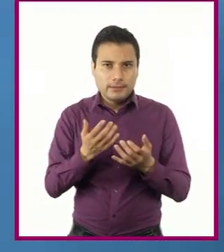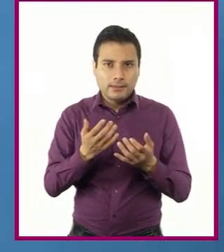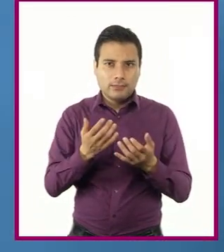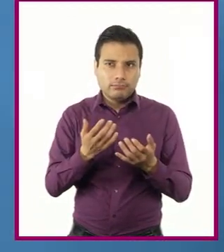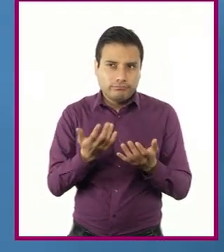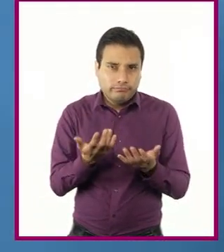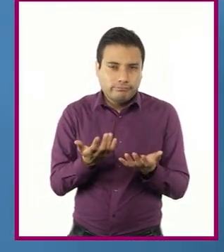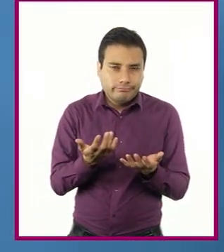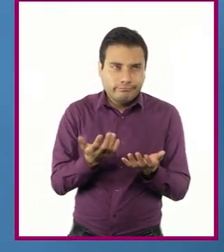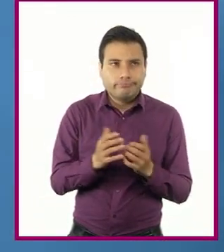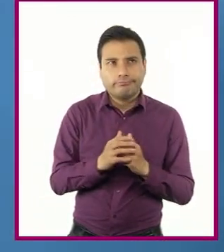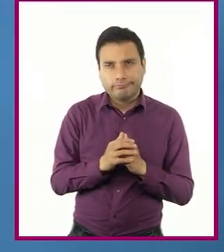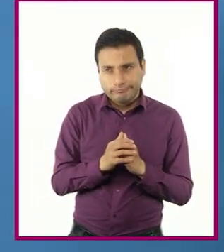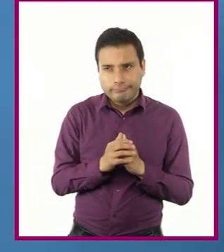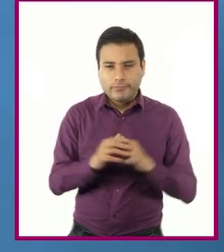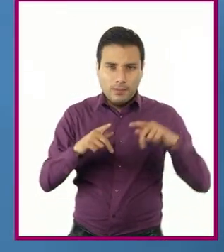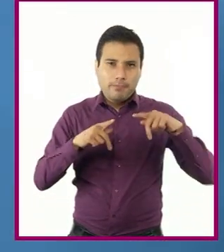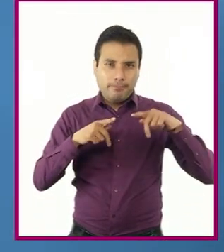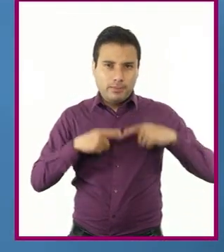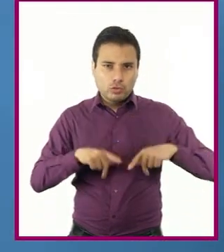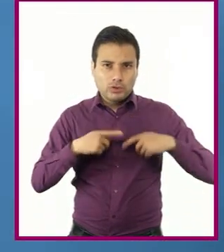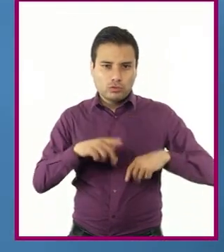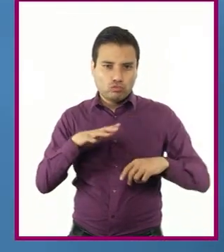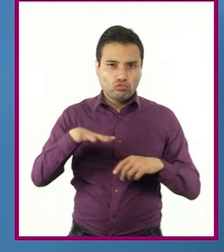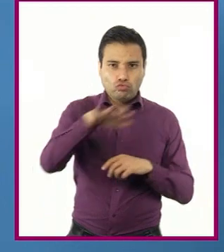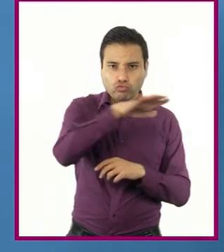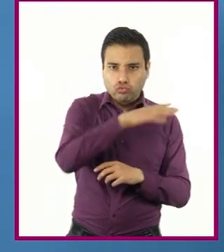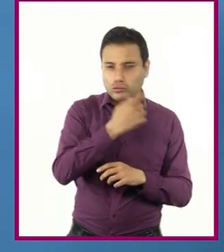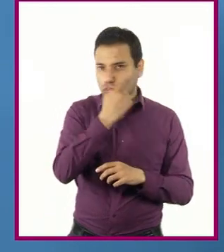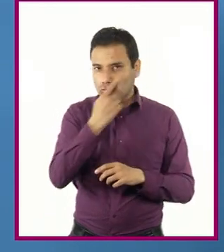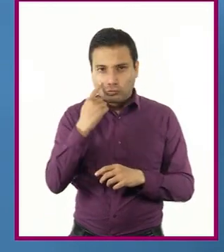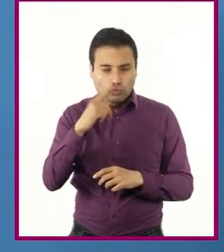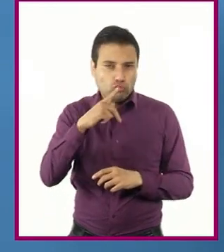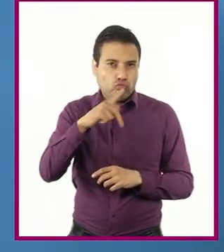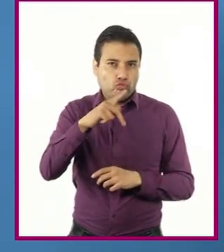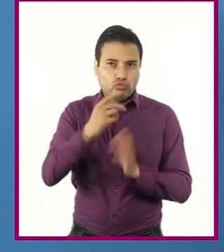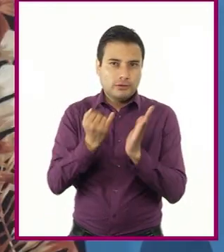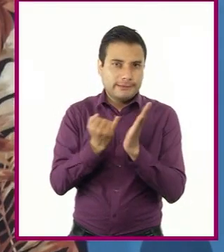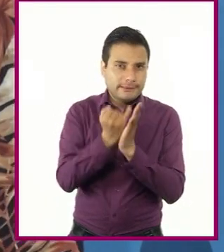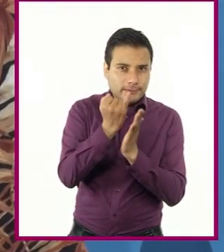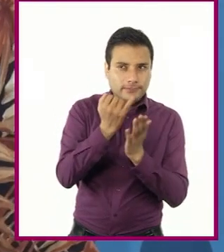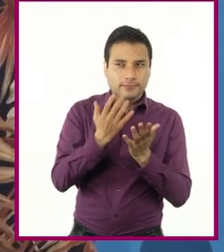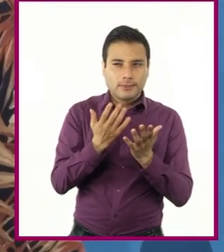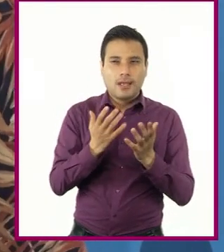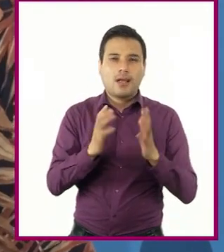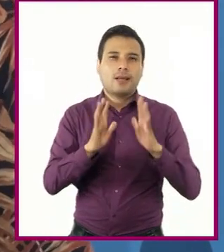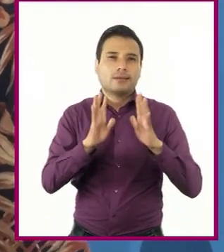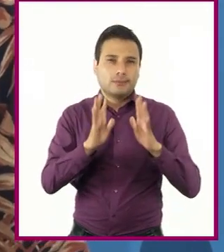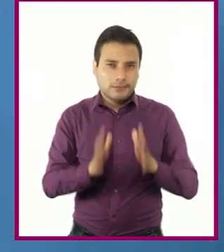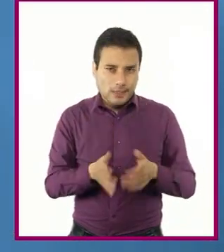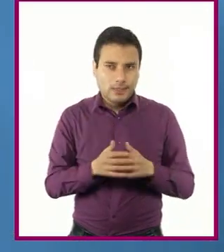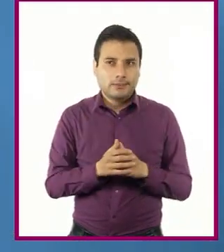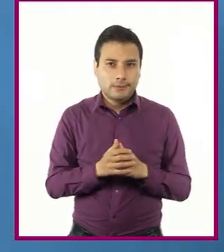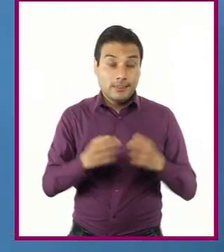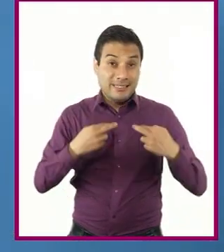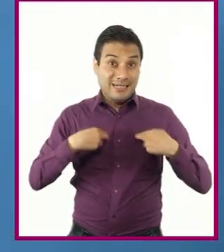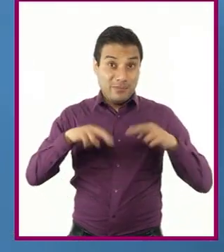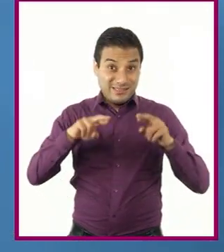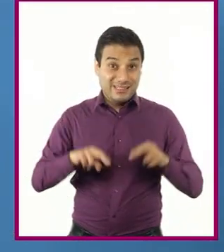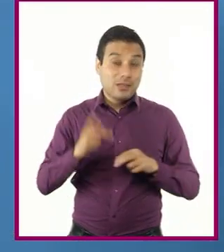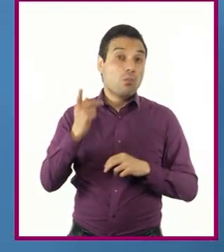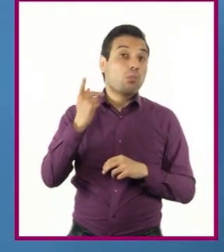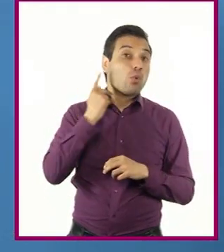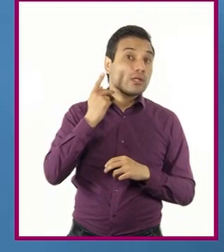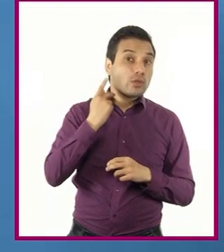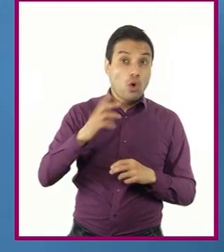donde el poder resida en el pueblo y de cuyos representantes se espera el ejercicio del poder político sin abusar ni atentar contra